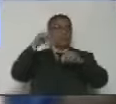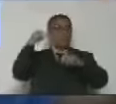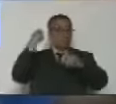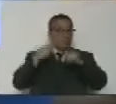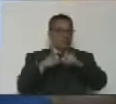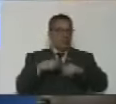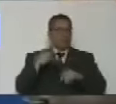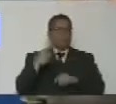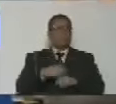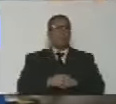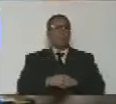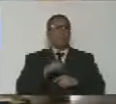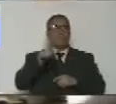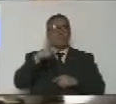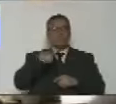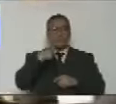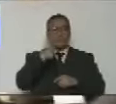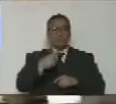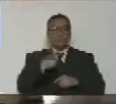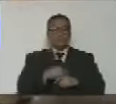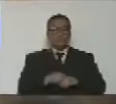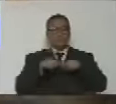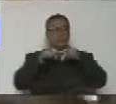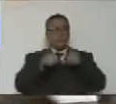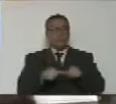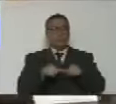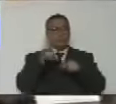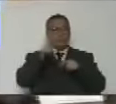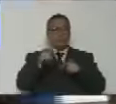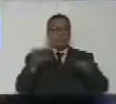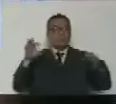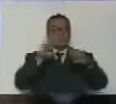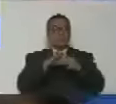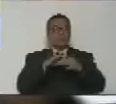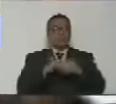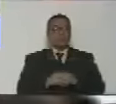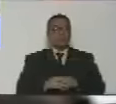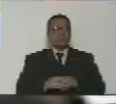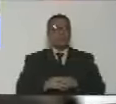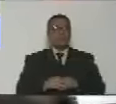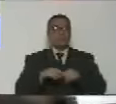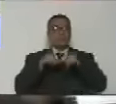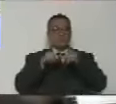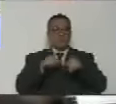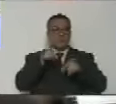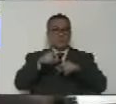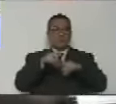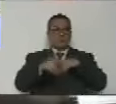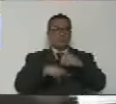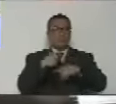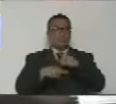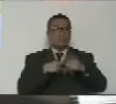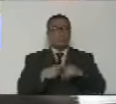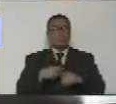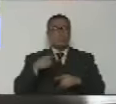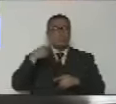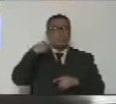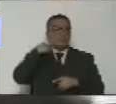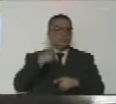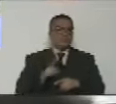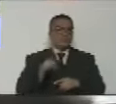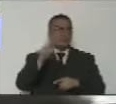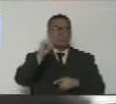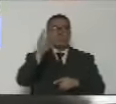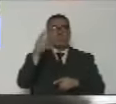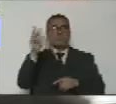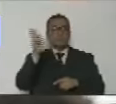vemos en Amazonas. Y eso indica que mantenemos esa vinculación. Cuando se da el proceso de pérdida de la Primera